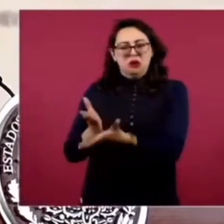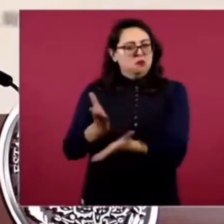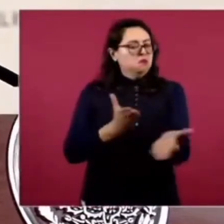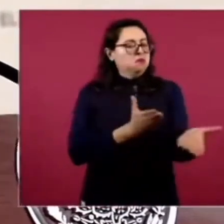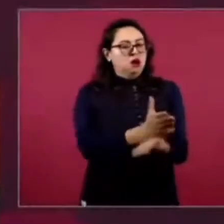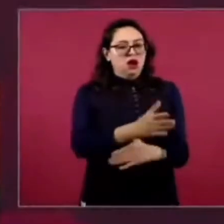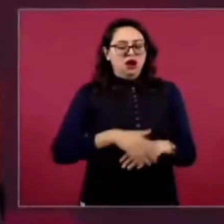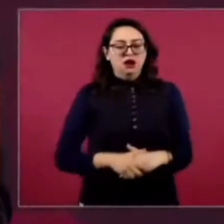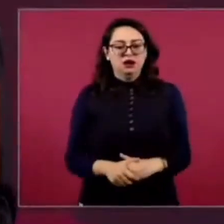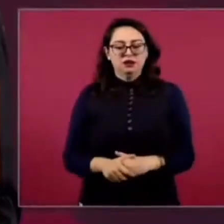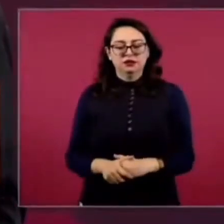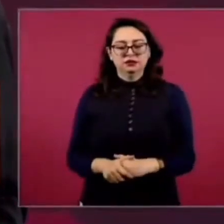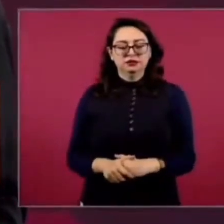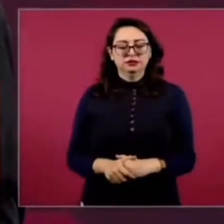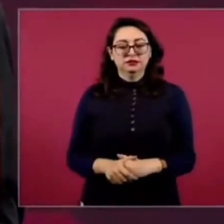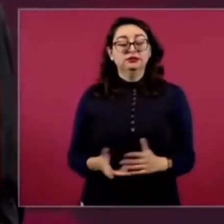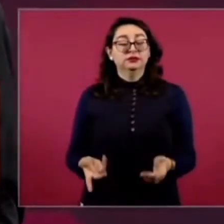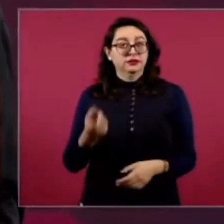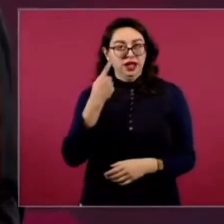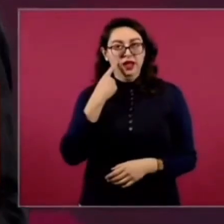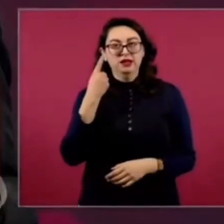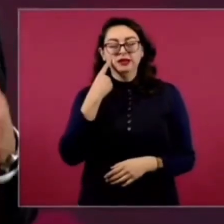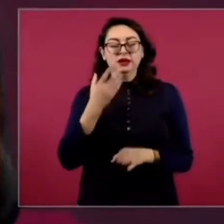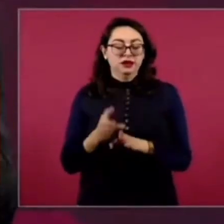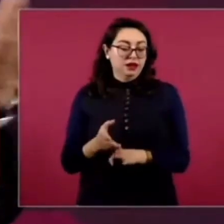el presidente Lerdo